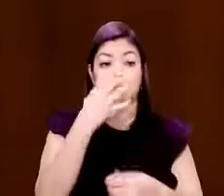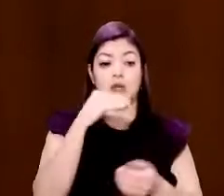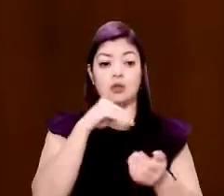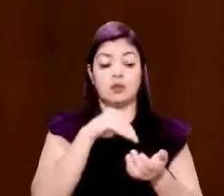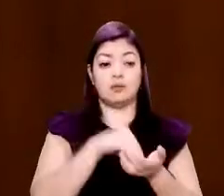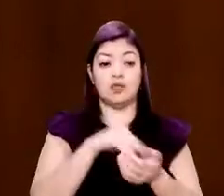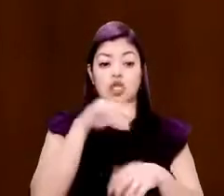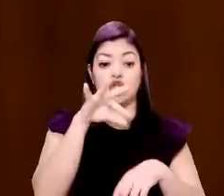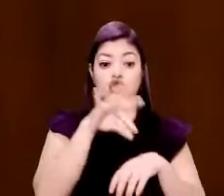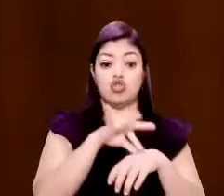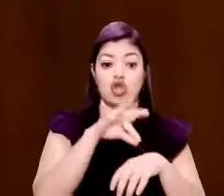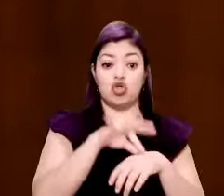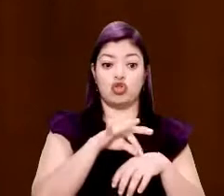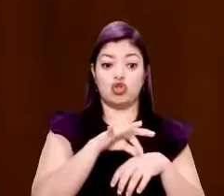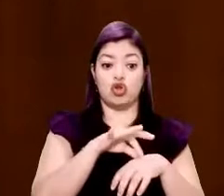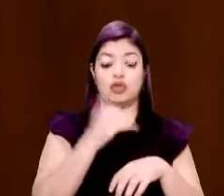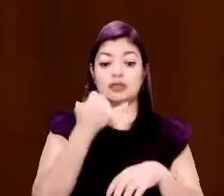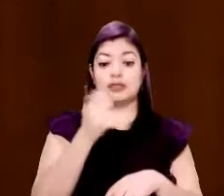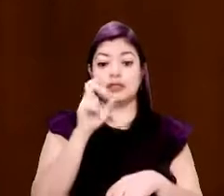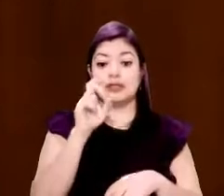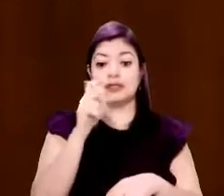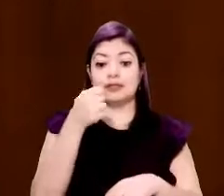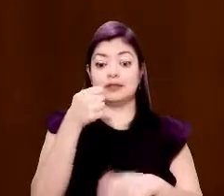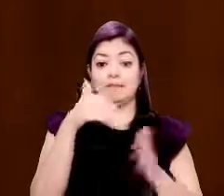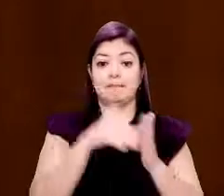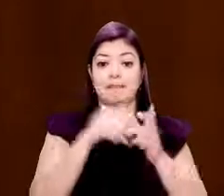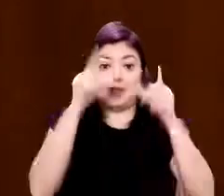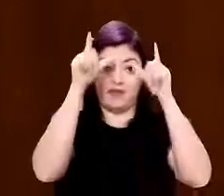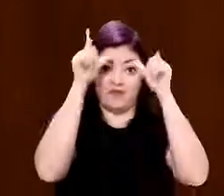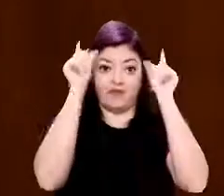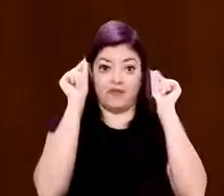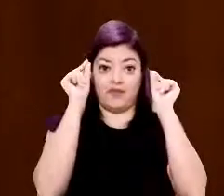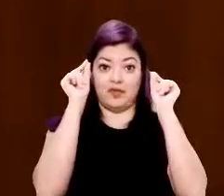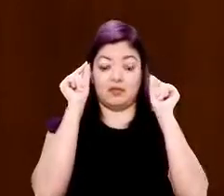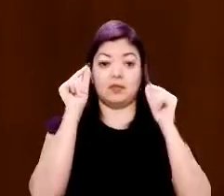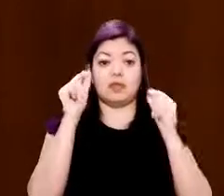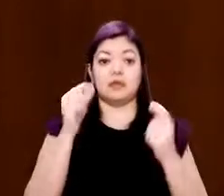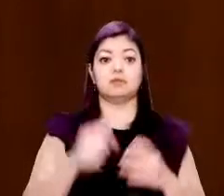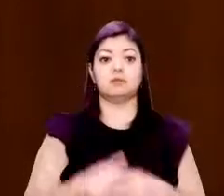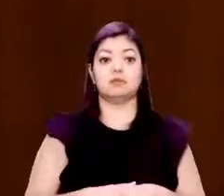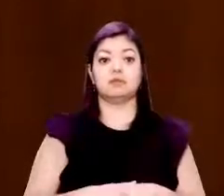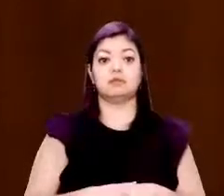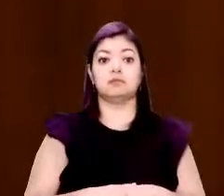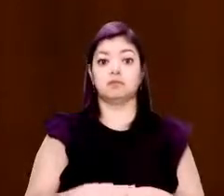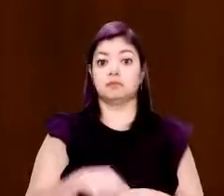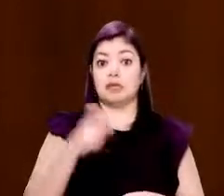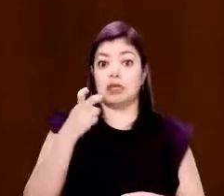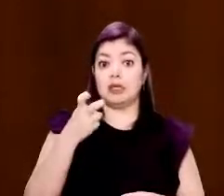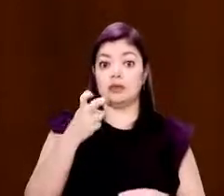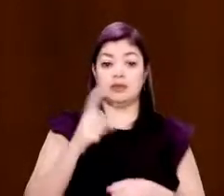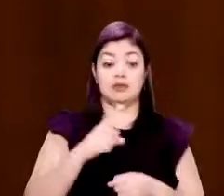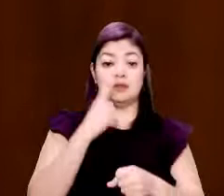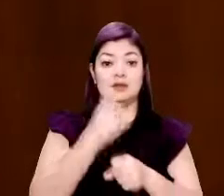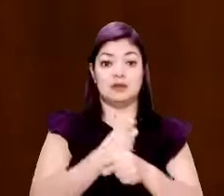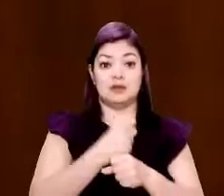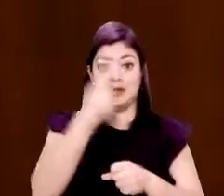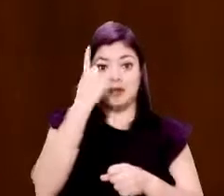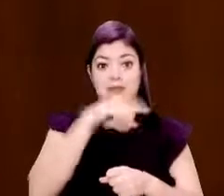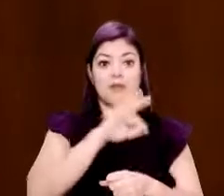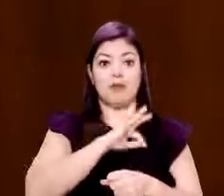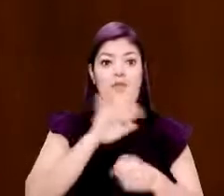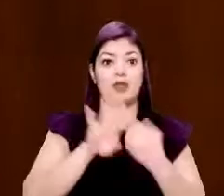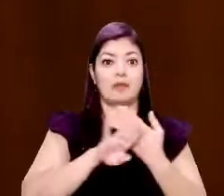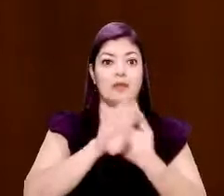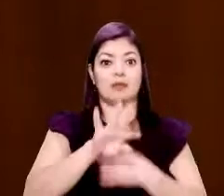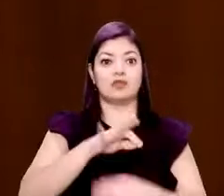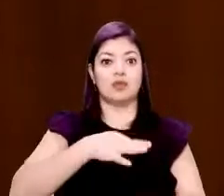y 36.000 enfermeras. A su vez, una de las principales herramientas para la prevención de